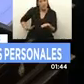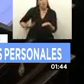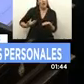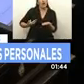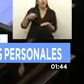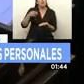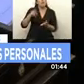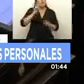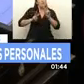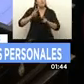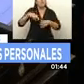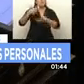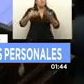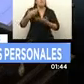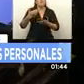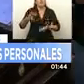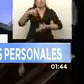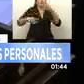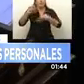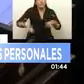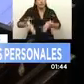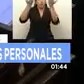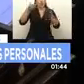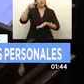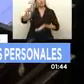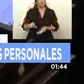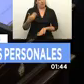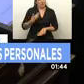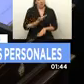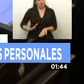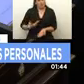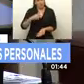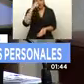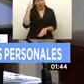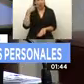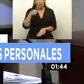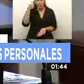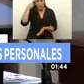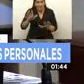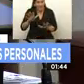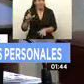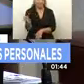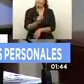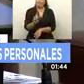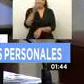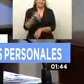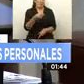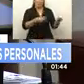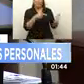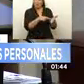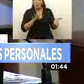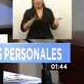de desarrollo un modelo de gestión del Estado no estamos ante esto